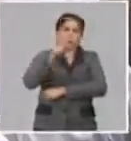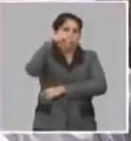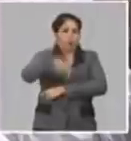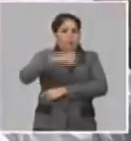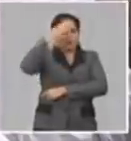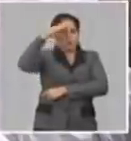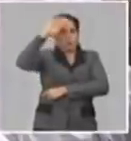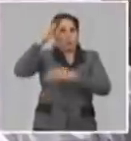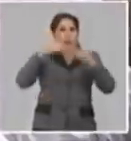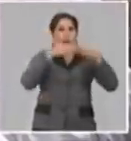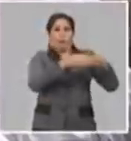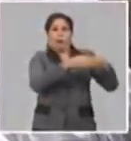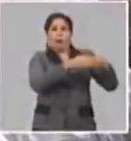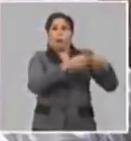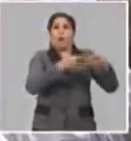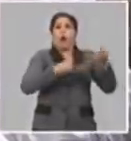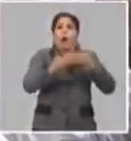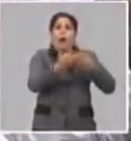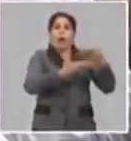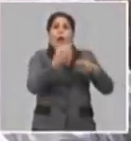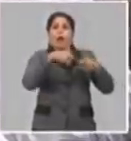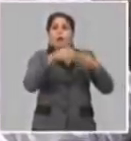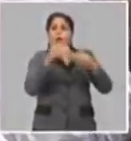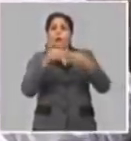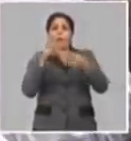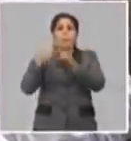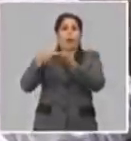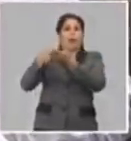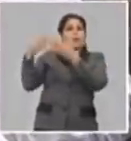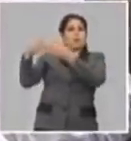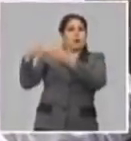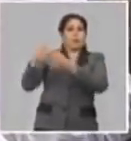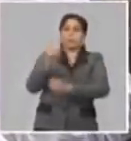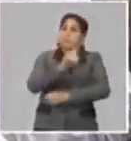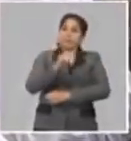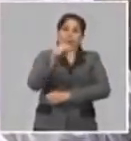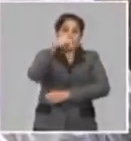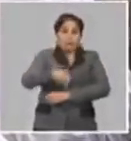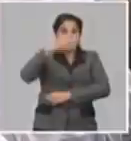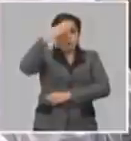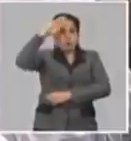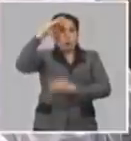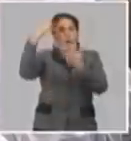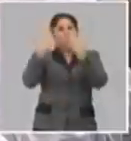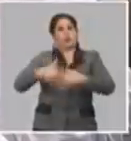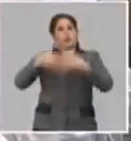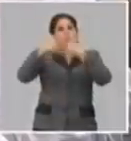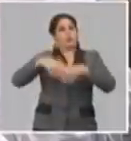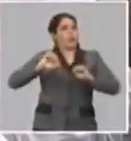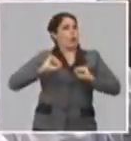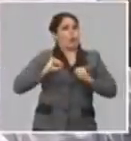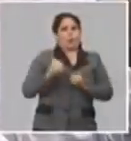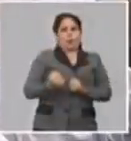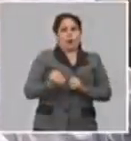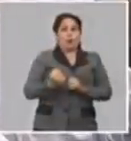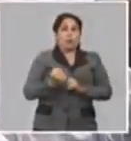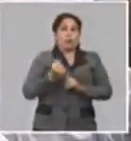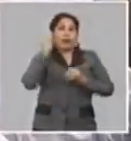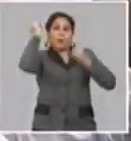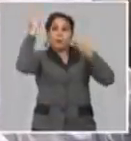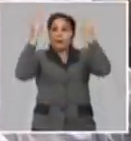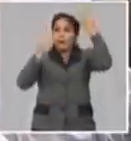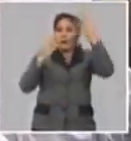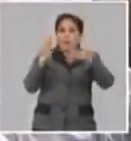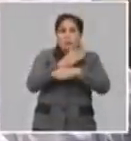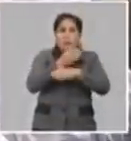barco y a que hay que gestionar la divisa para pagar el barco. Y nosotros realmente hay que agradecer algunas cosas a momentos como